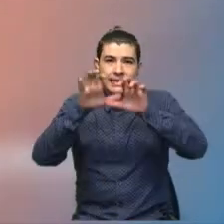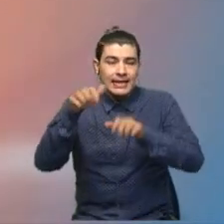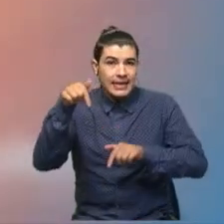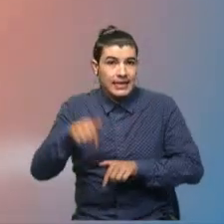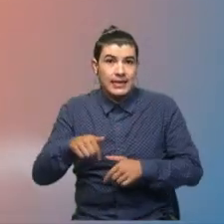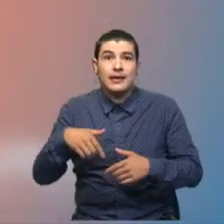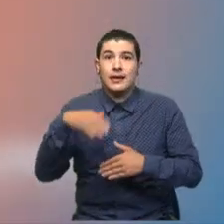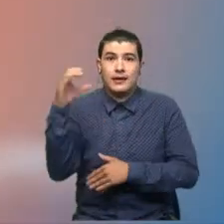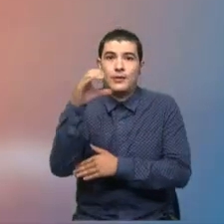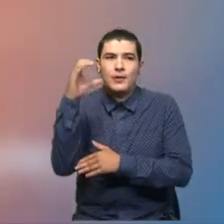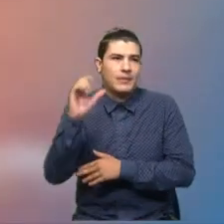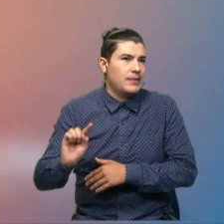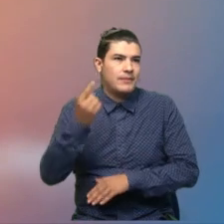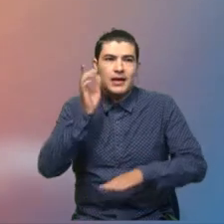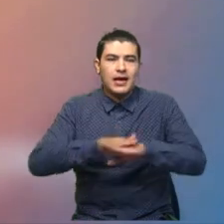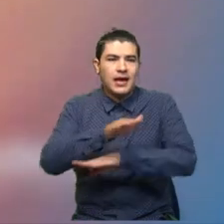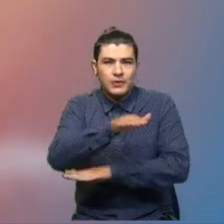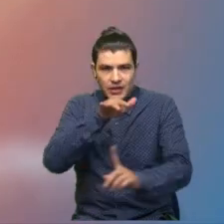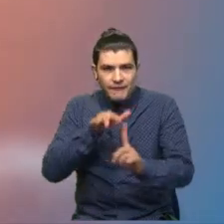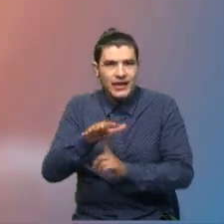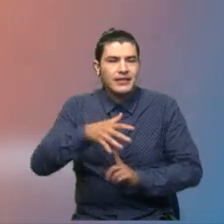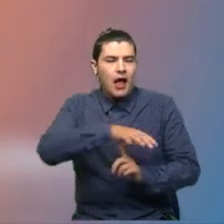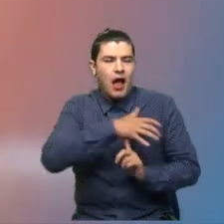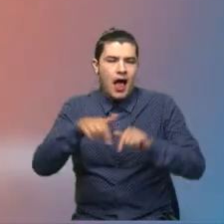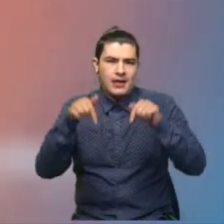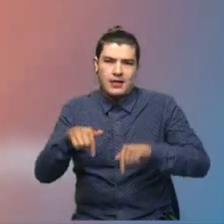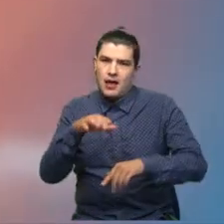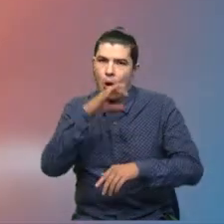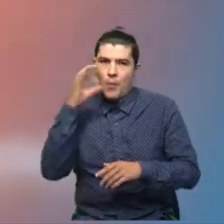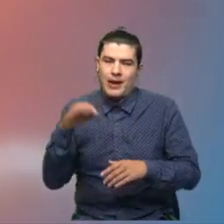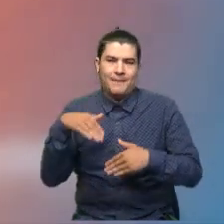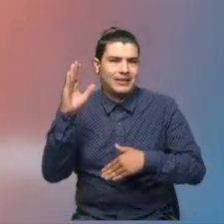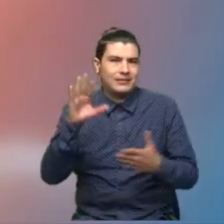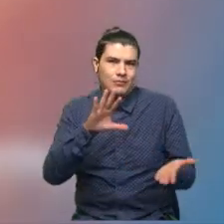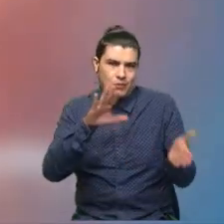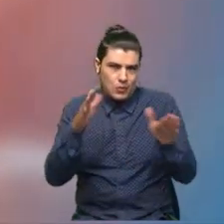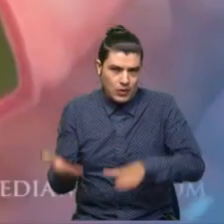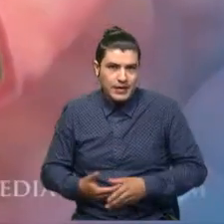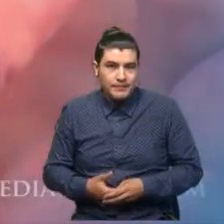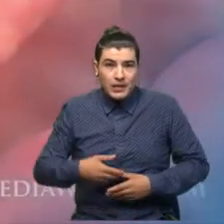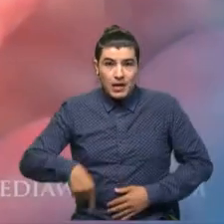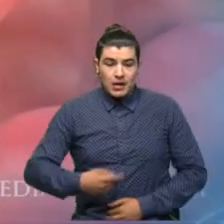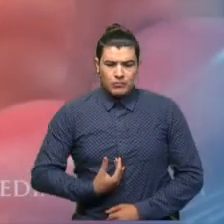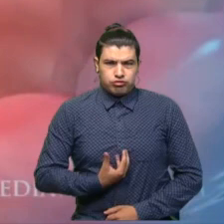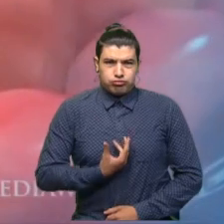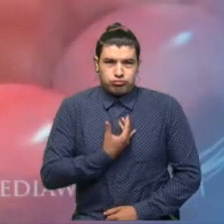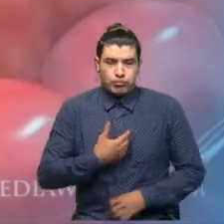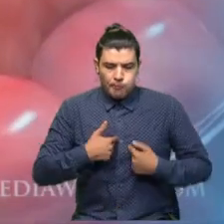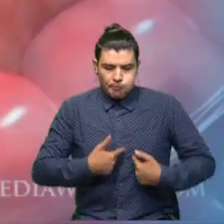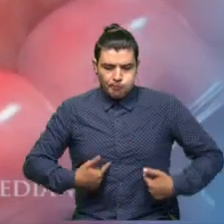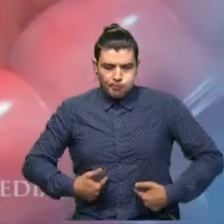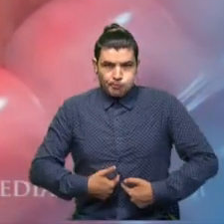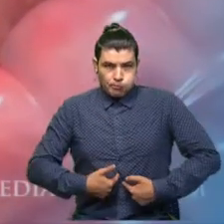en Colombia, la primera causa oncológica de muerte en los hombres. La gastritis es la inflamación de las paredes del